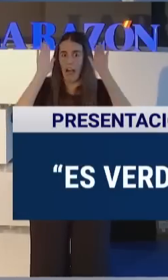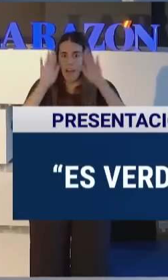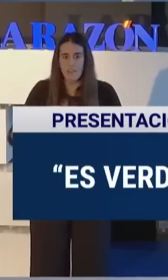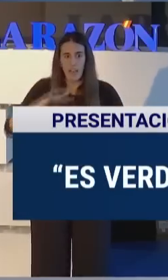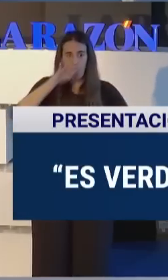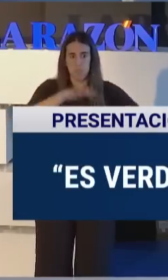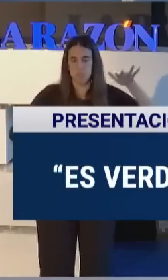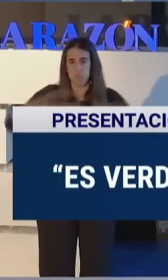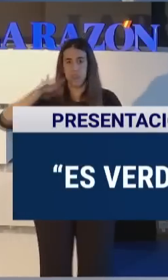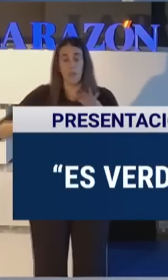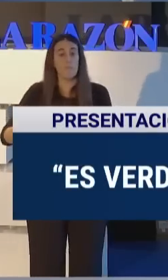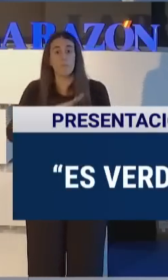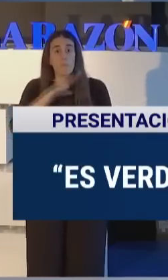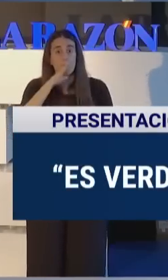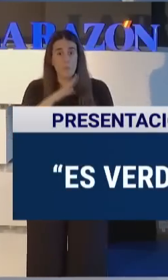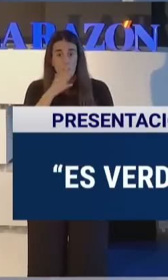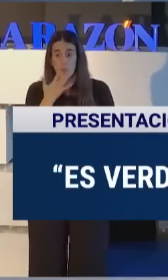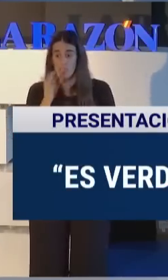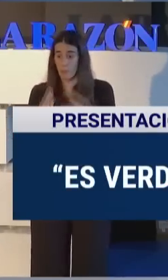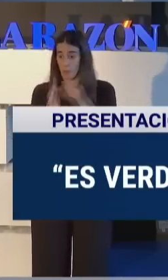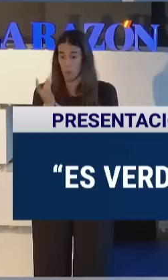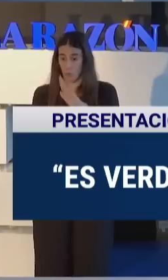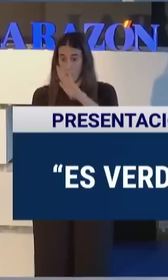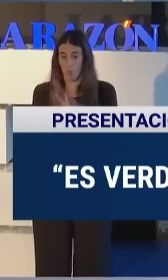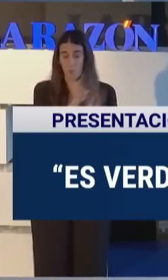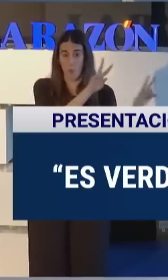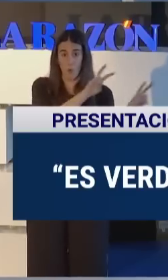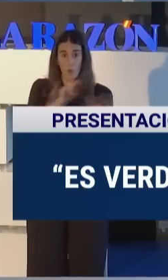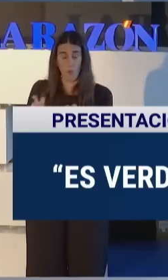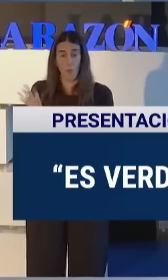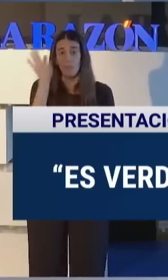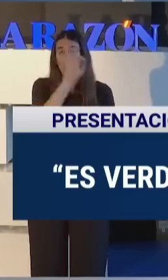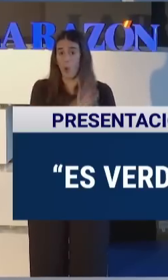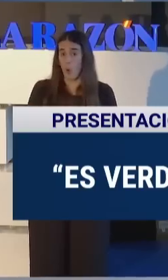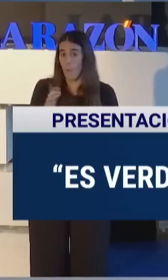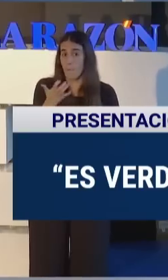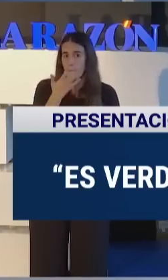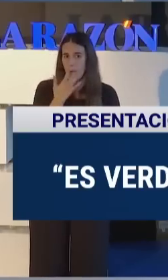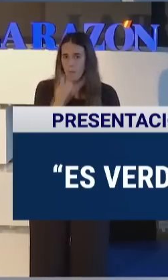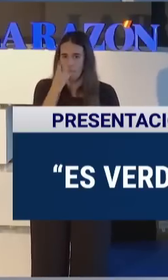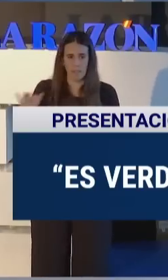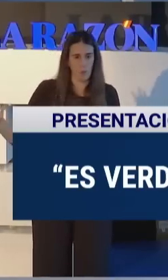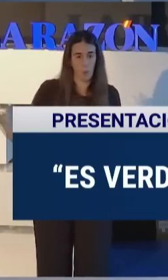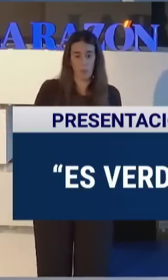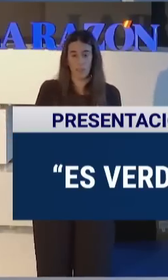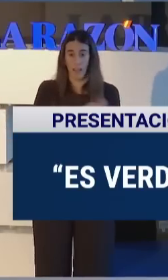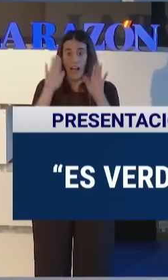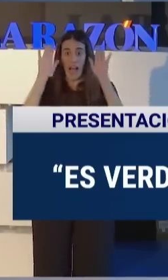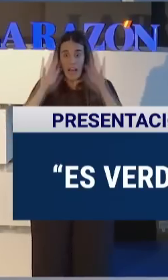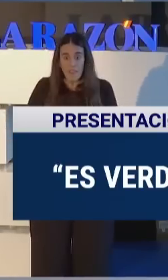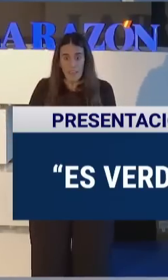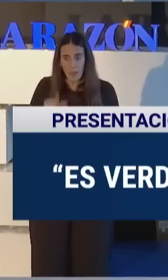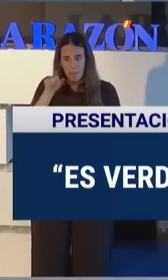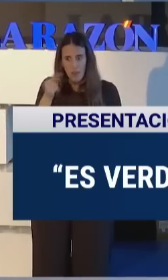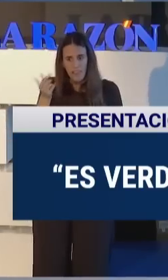desigualdad. ¿Por qué? Porque cada vez que se crea un producto, cada vez que se resuelve una necesidad, ese individuo